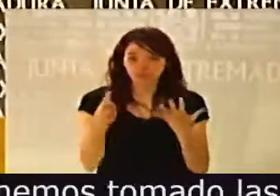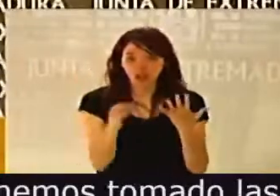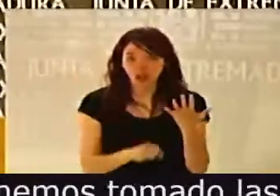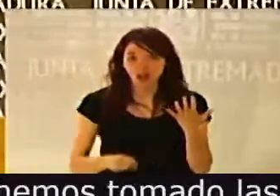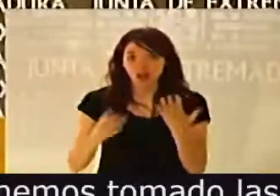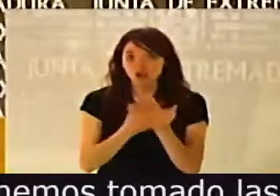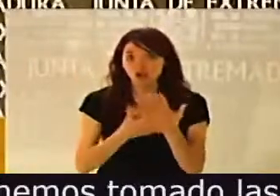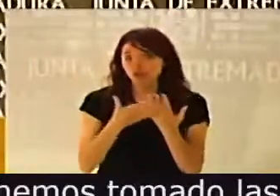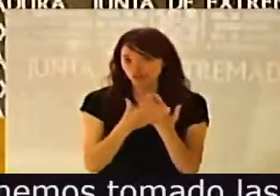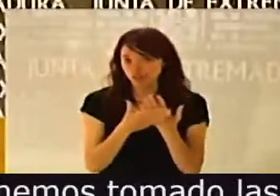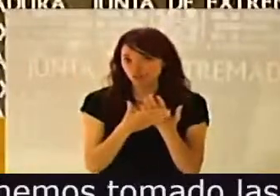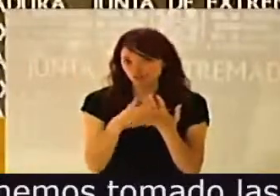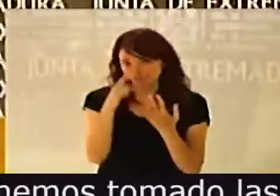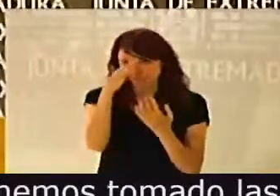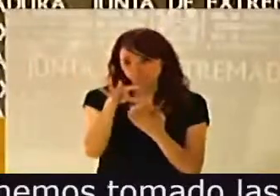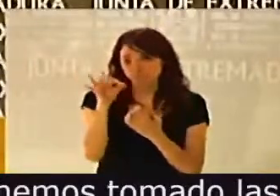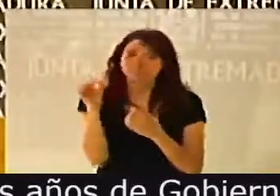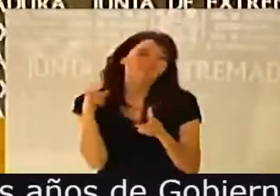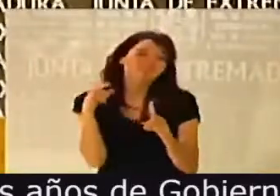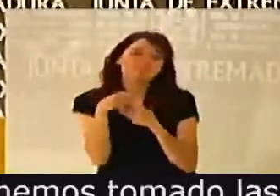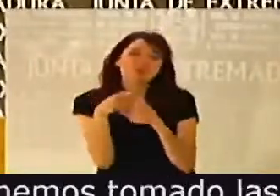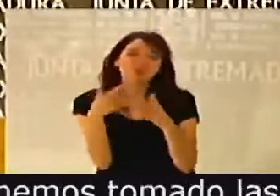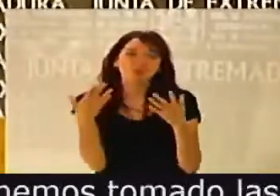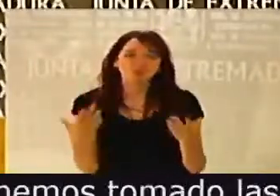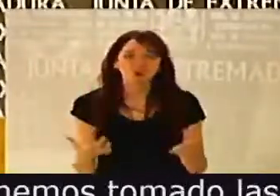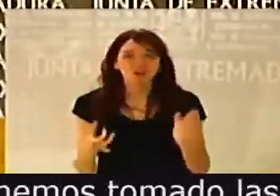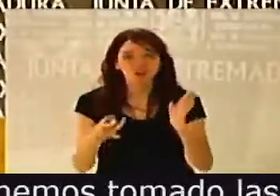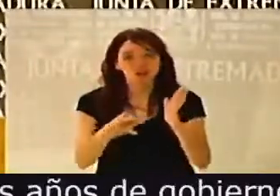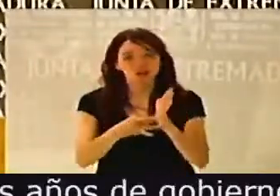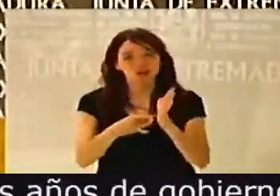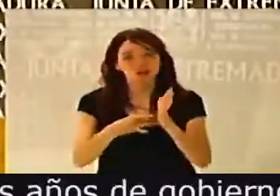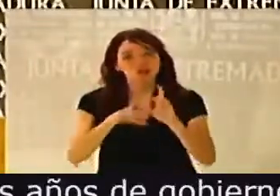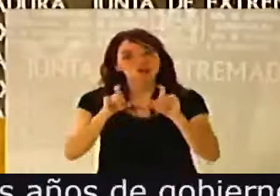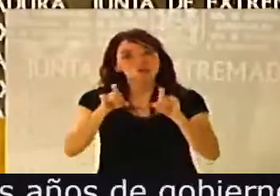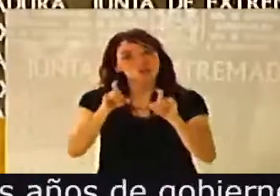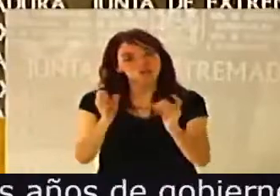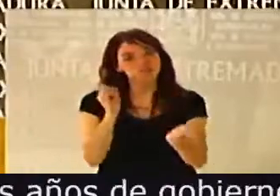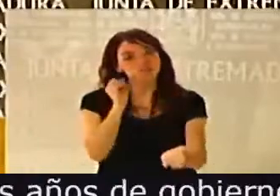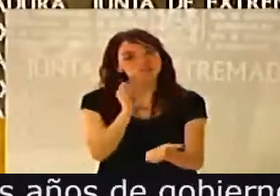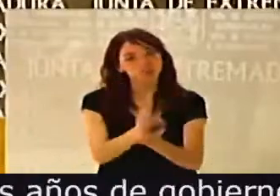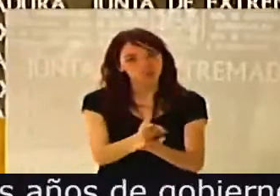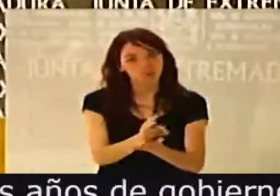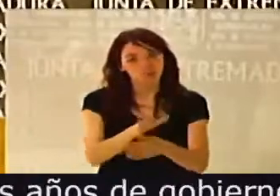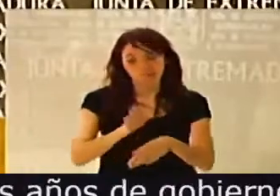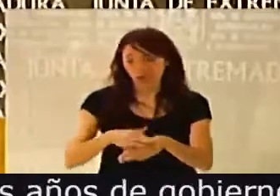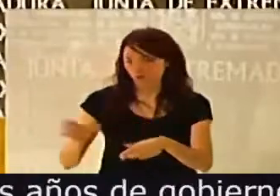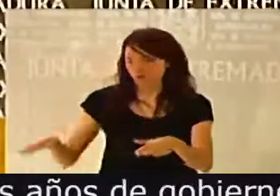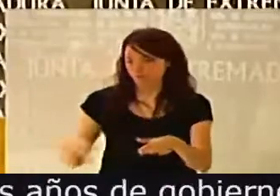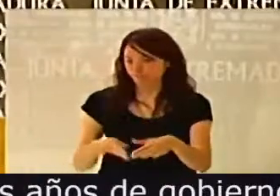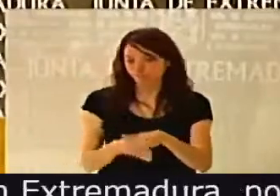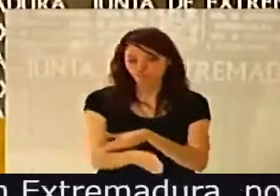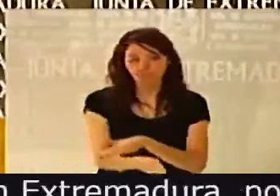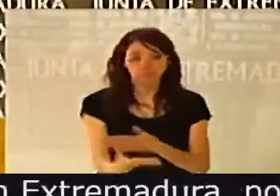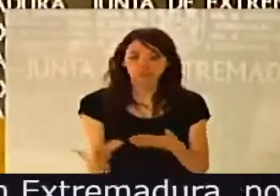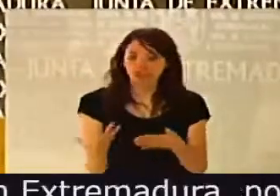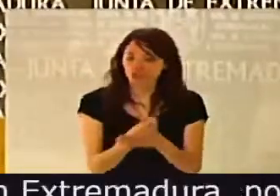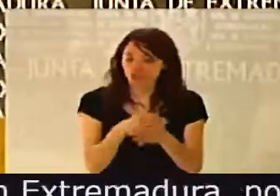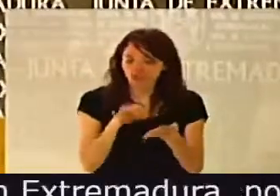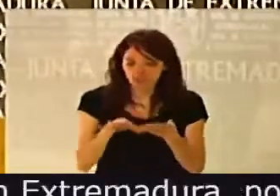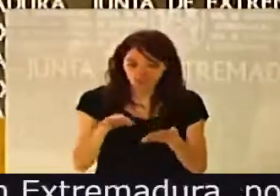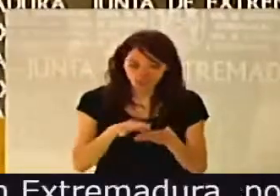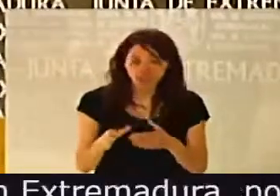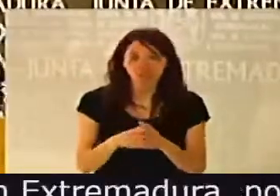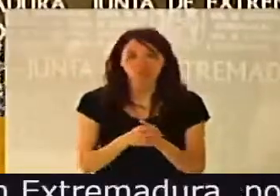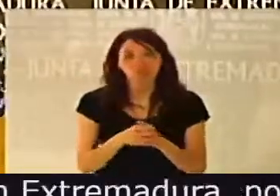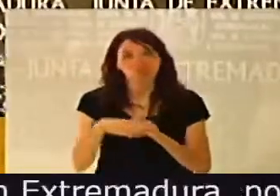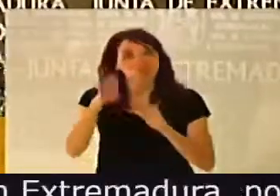es la apuesta por la calidad de la educación en Extremadura, por generalizar el acceso a todos los servicios, a todos los